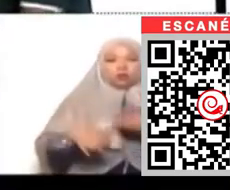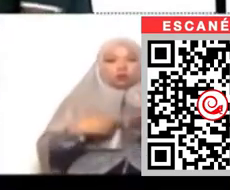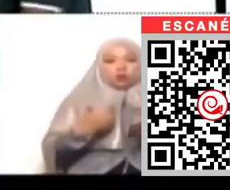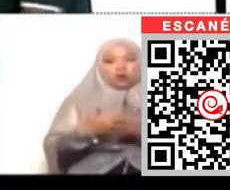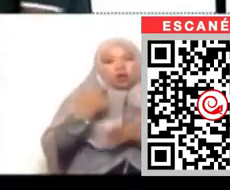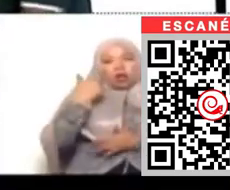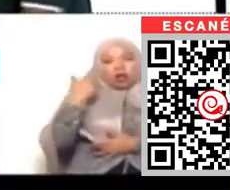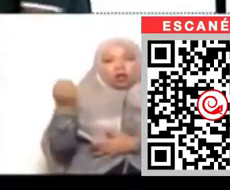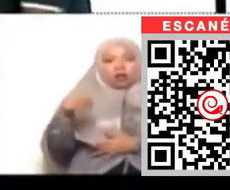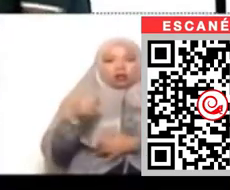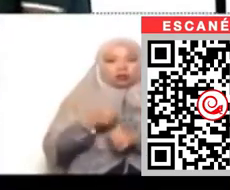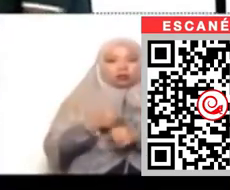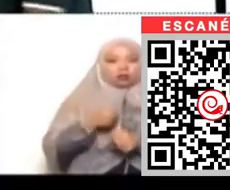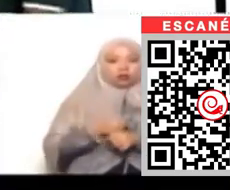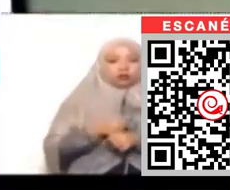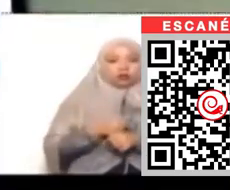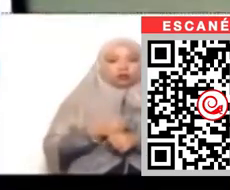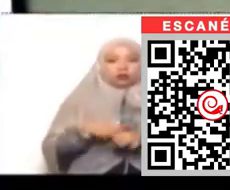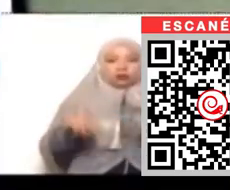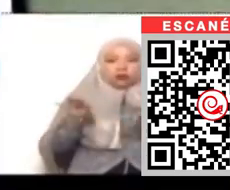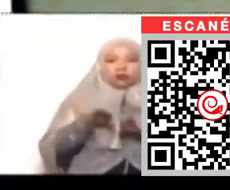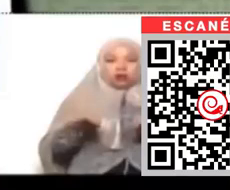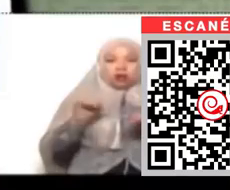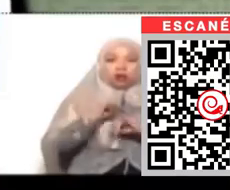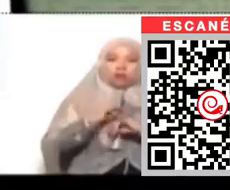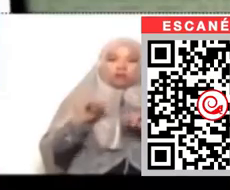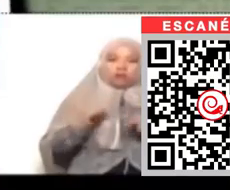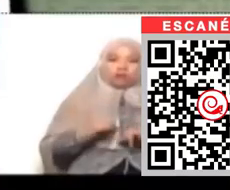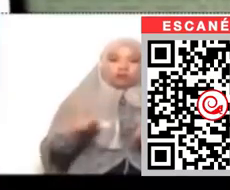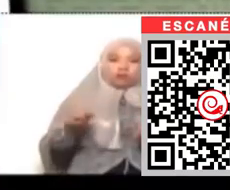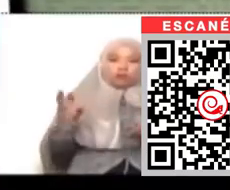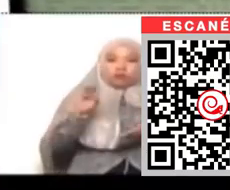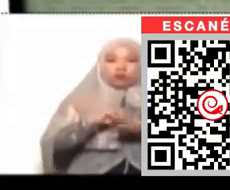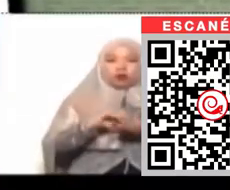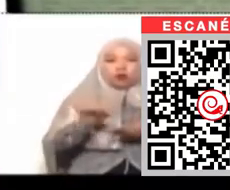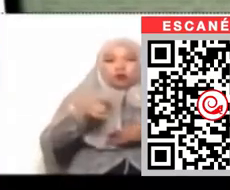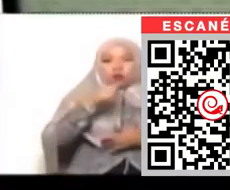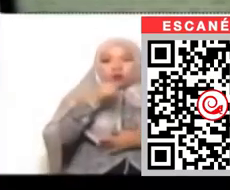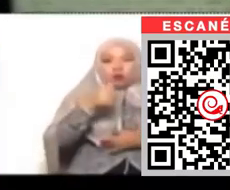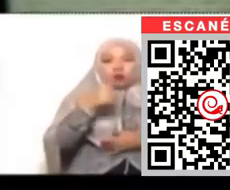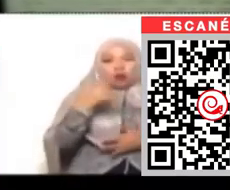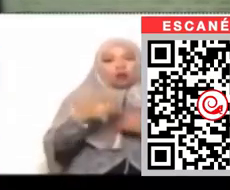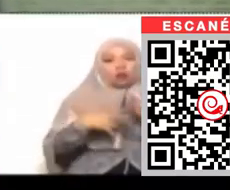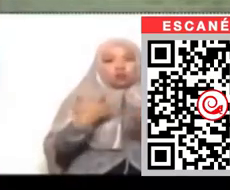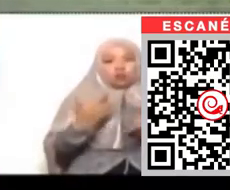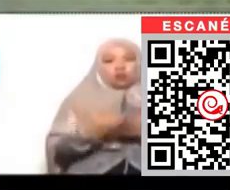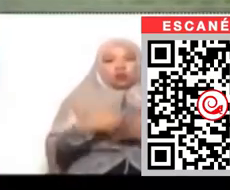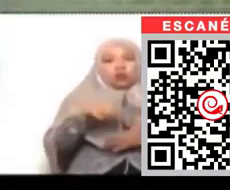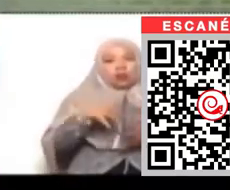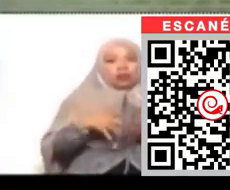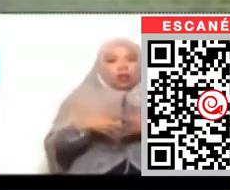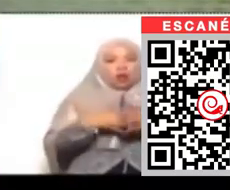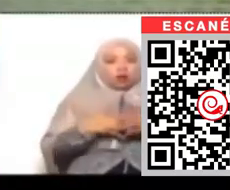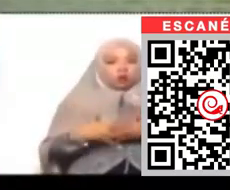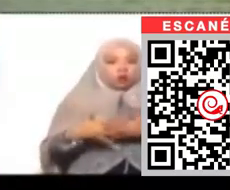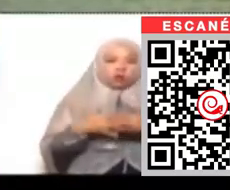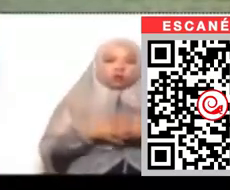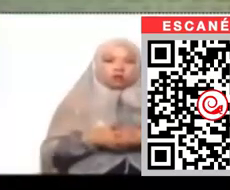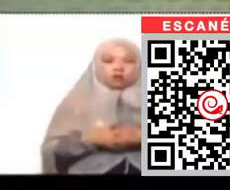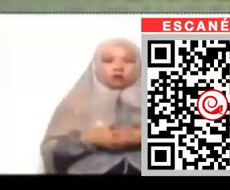decir. Una bufa. Y finalmente, y volvemos a la primera noticia, eso causó que los Estados Unidos se pronunciaran